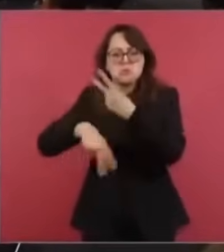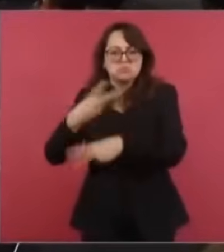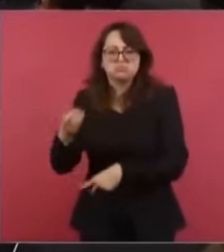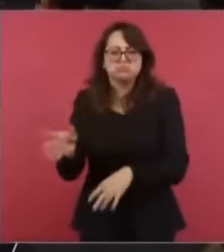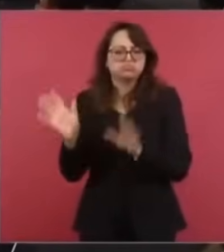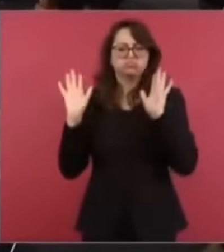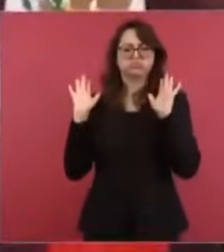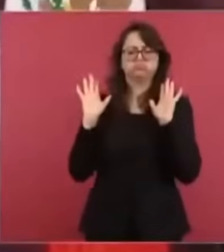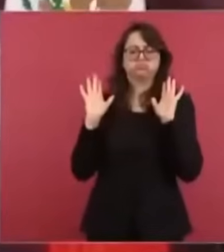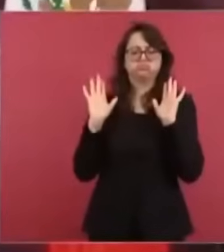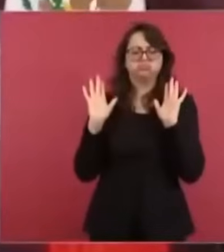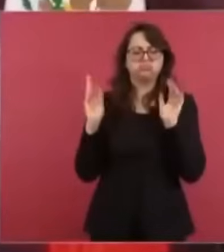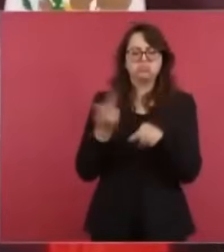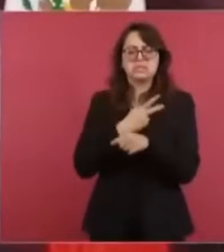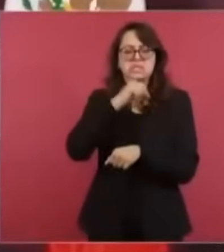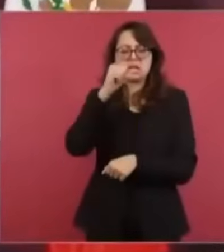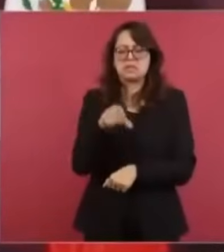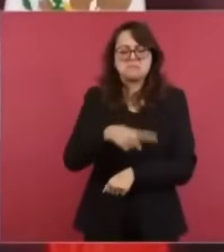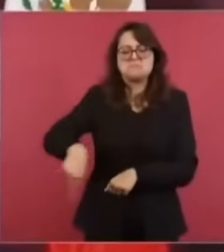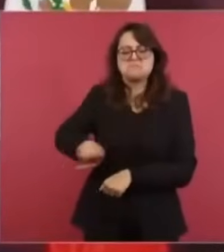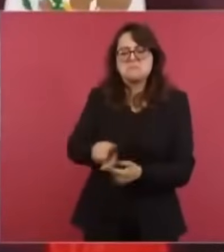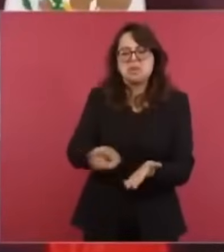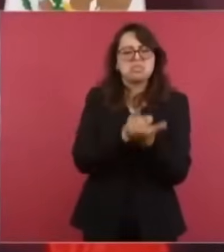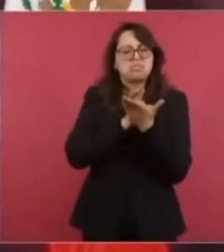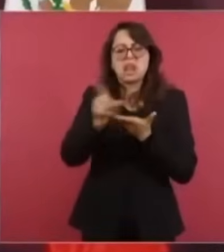Tiene derecho estos,